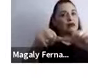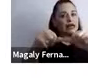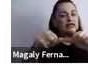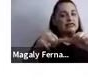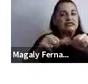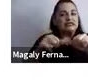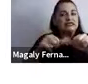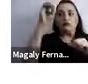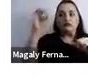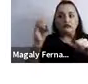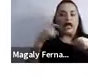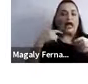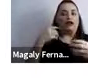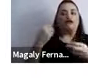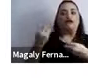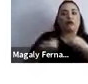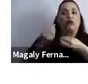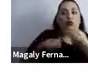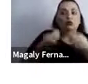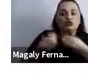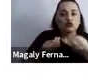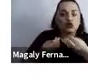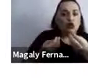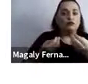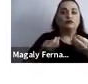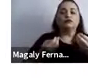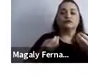de reproducción, en